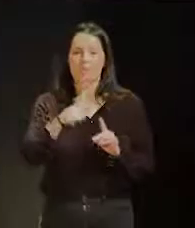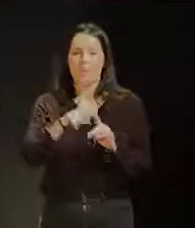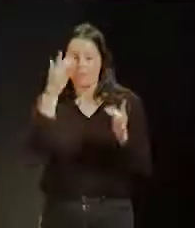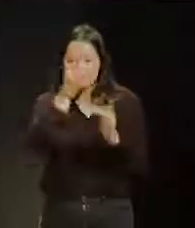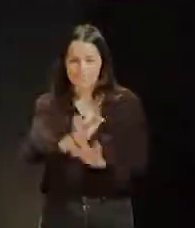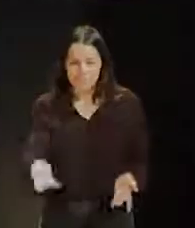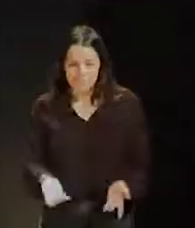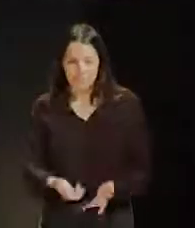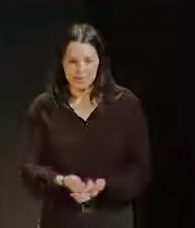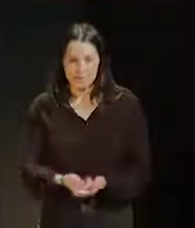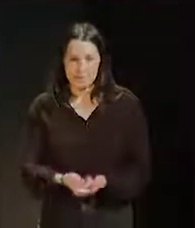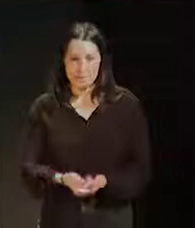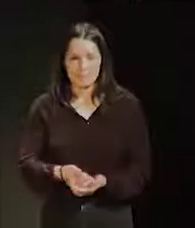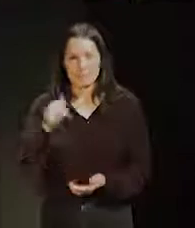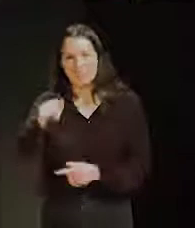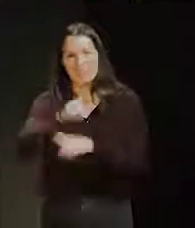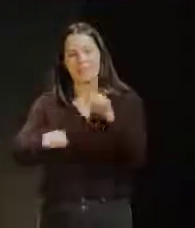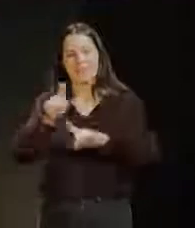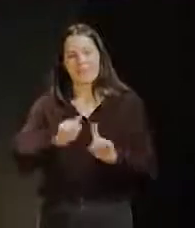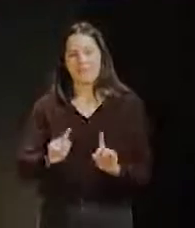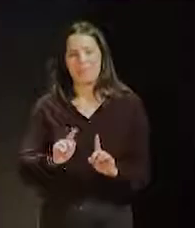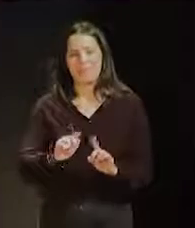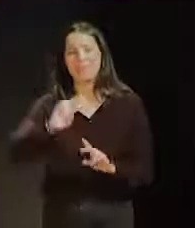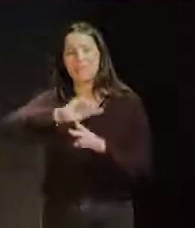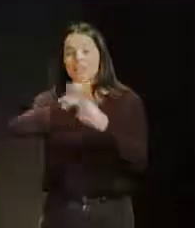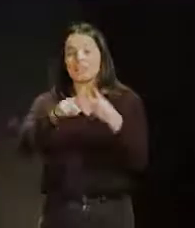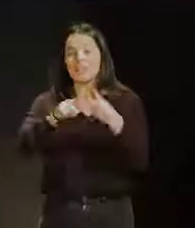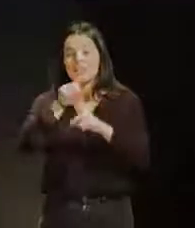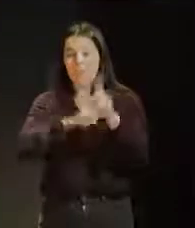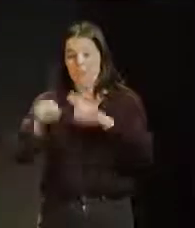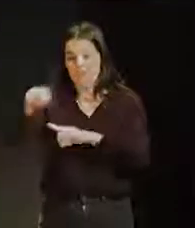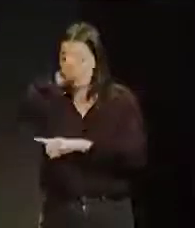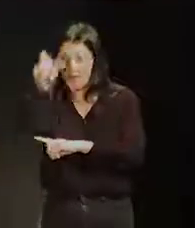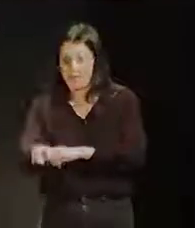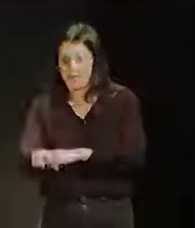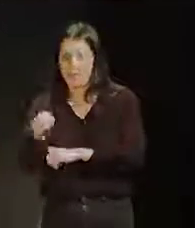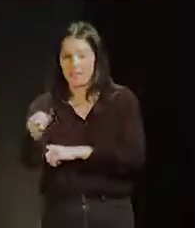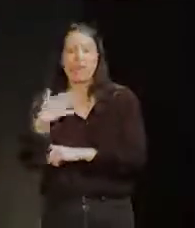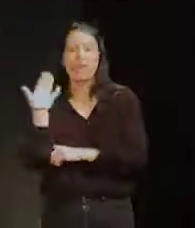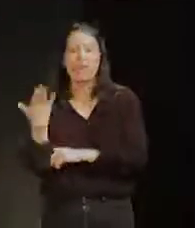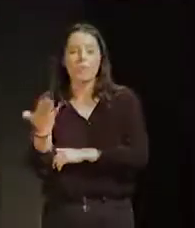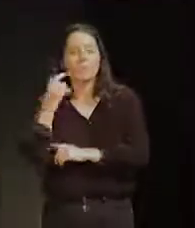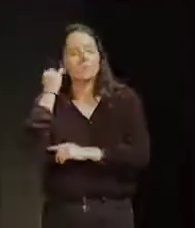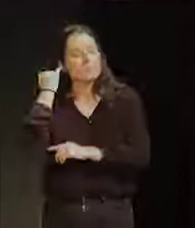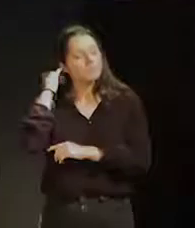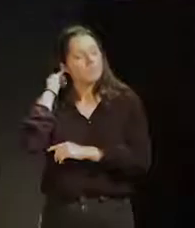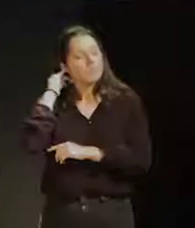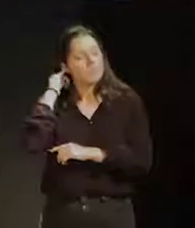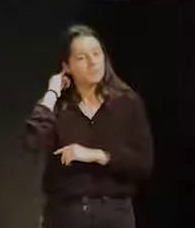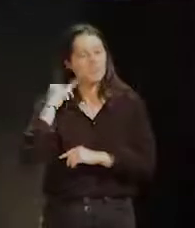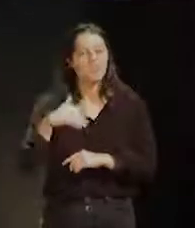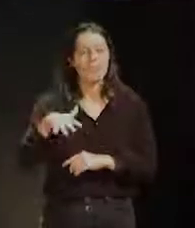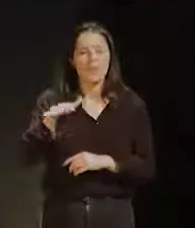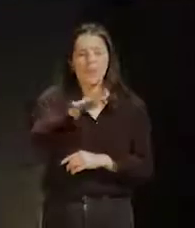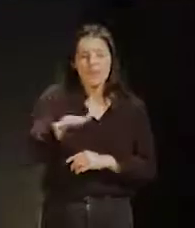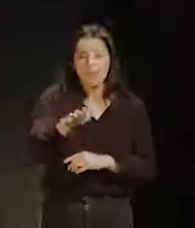mirar cosas en teatro. Este es un problema. Y el segundo problema en Italia es que muchísimo espacio dedicado a